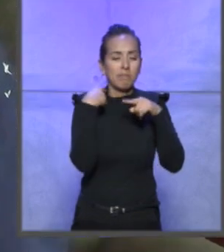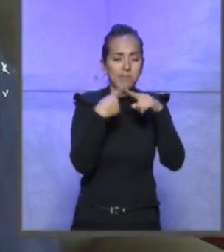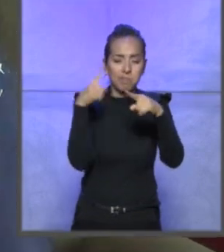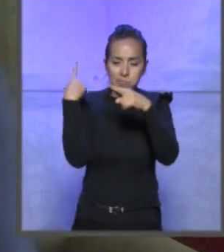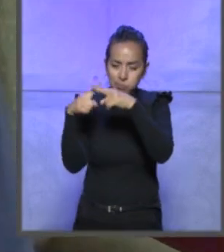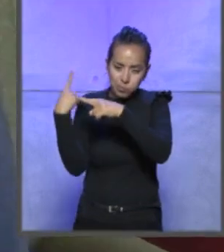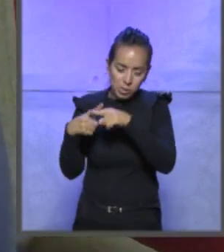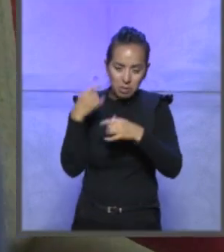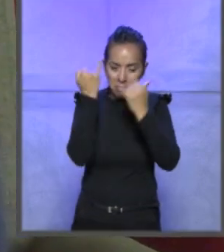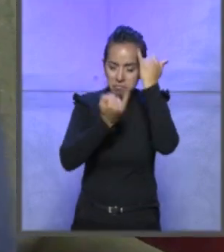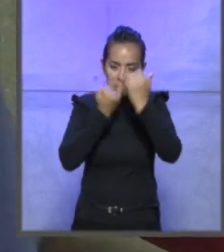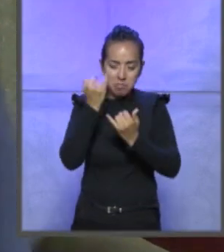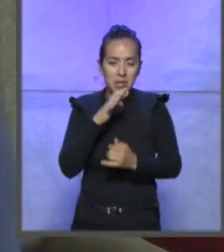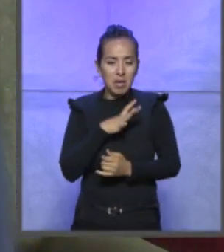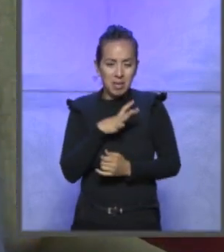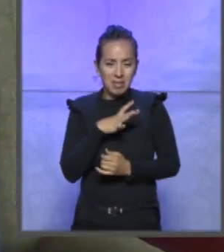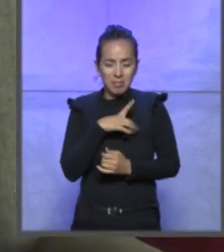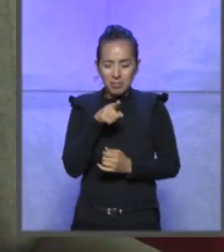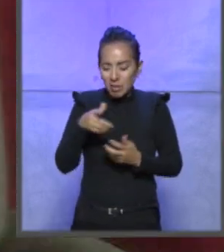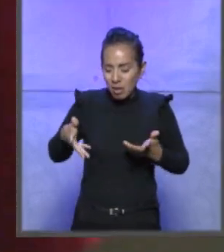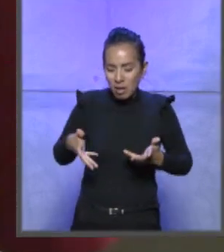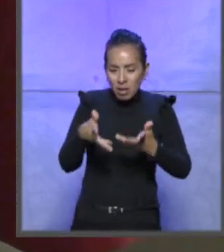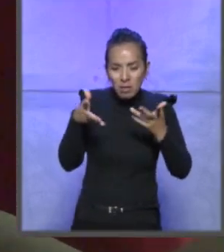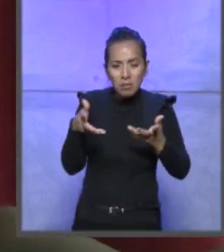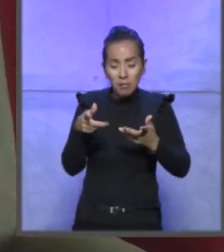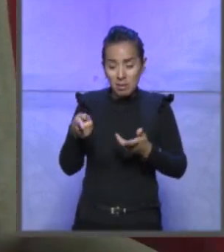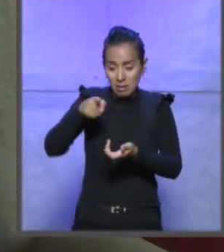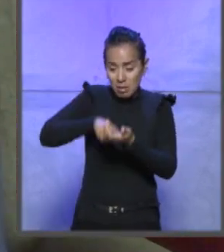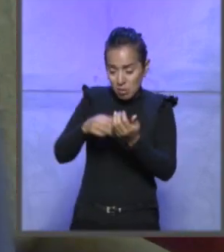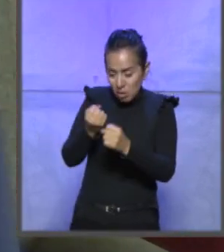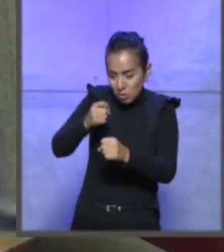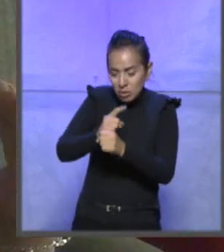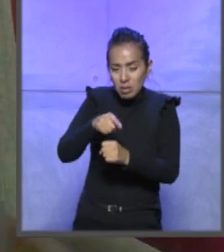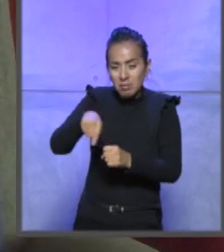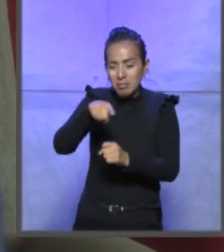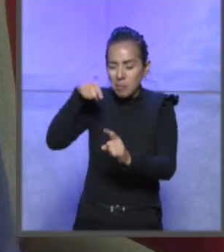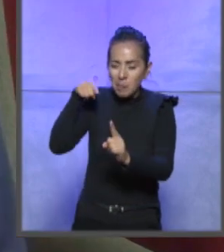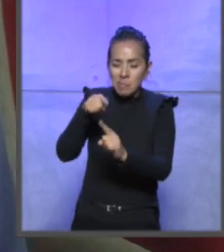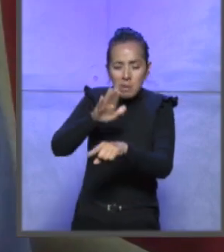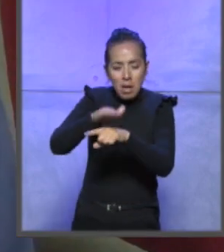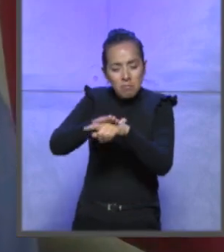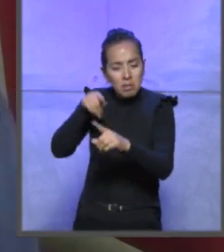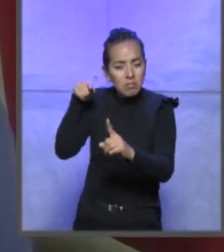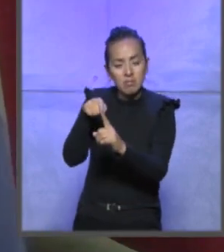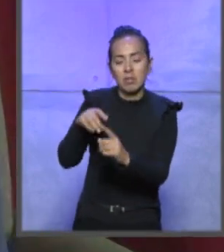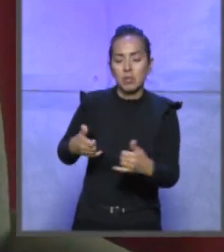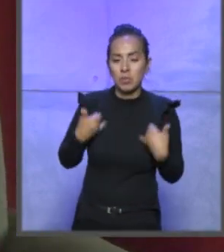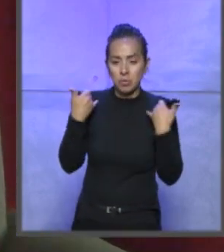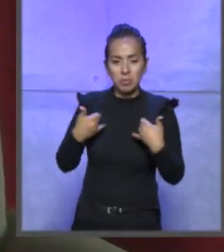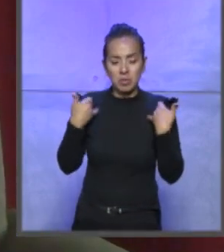ideas, el de la diversidad de ideas, el de fomentar en nuestra sociedad y especialmente entre los